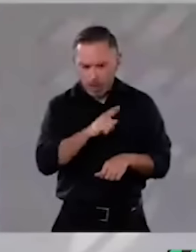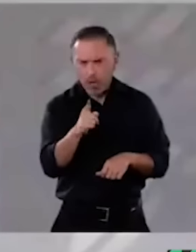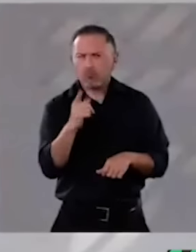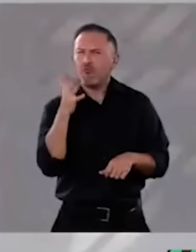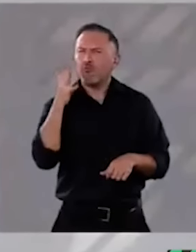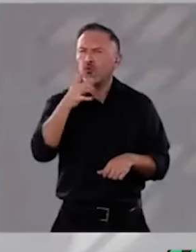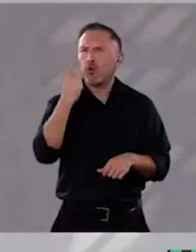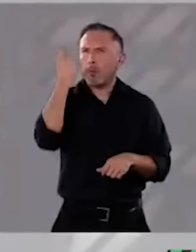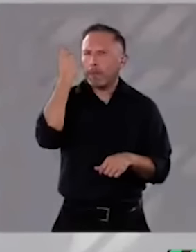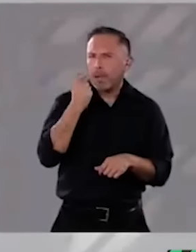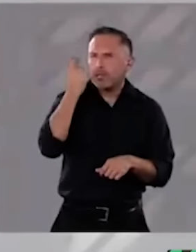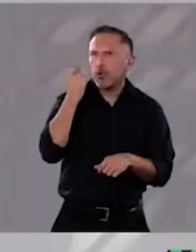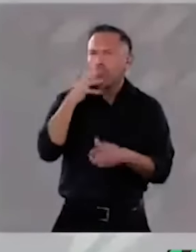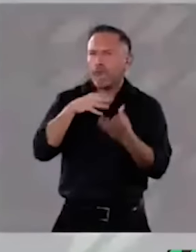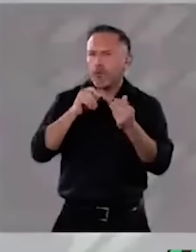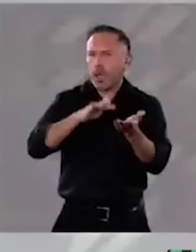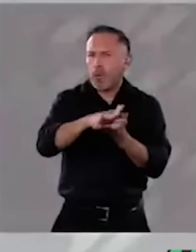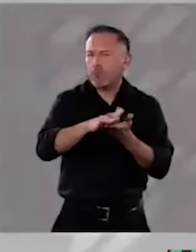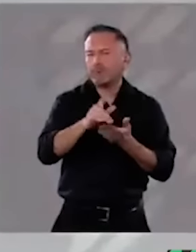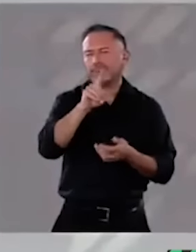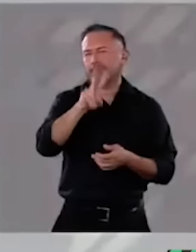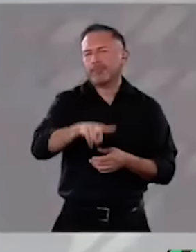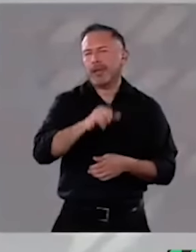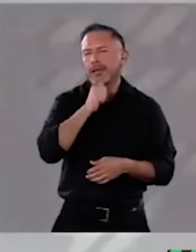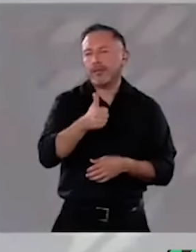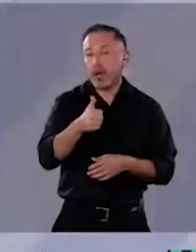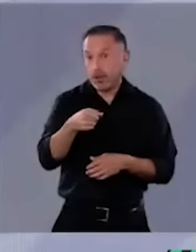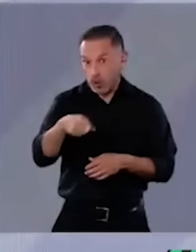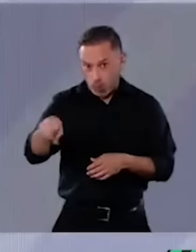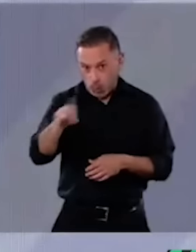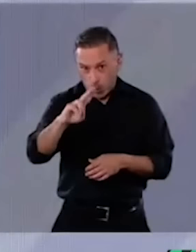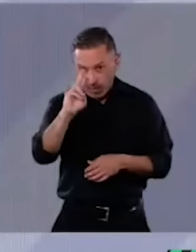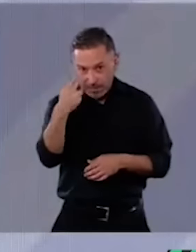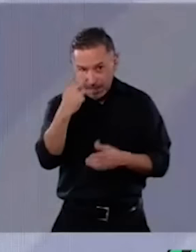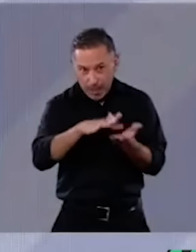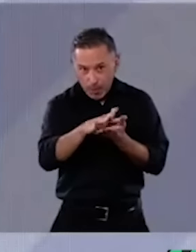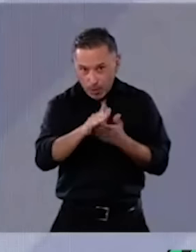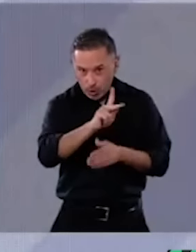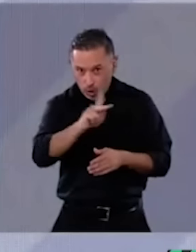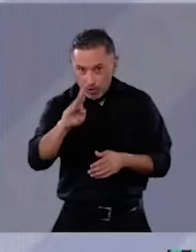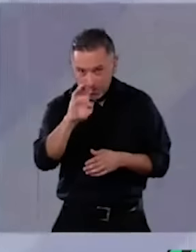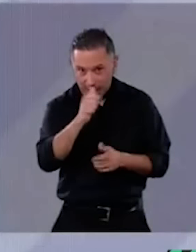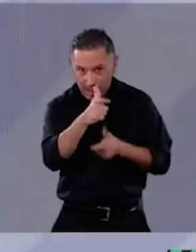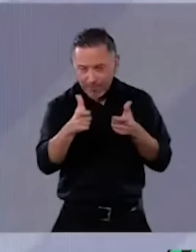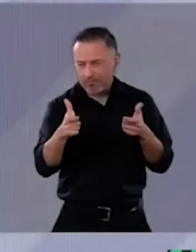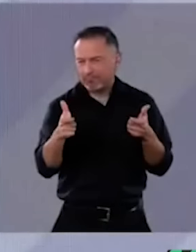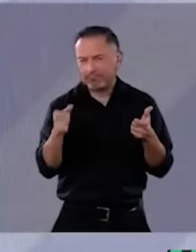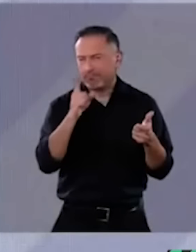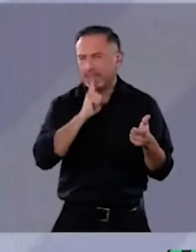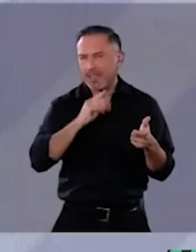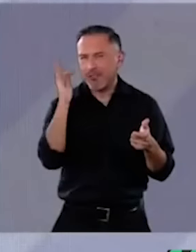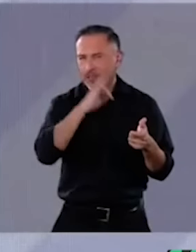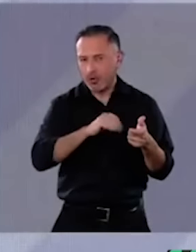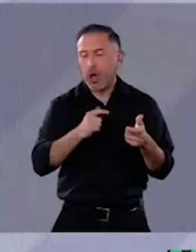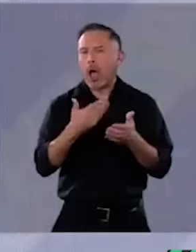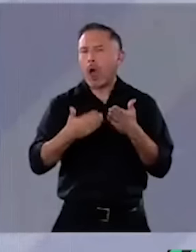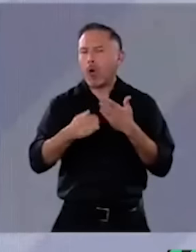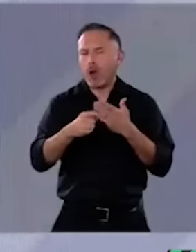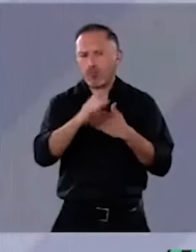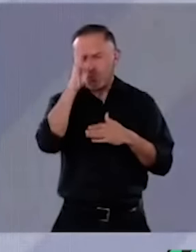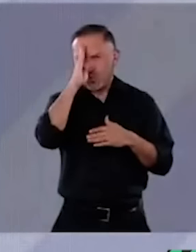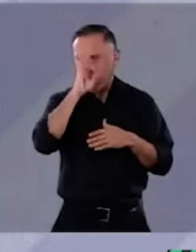es falso que se haya apoyado a las universidades y que todos estén becados. México tiene una tasa de absorción del 43% en educación superior.